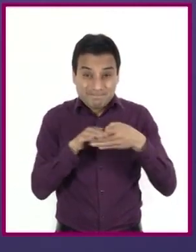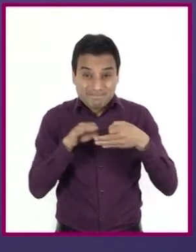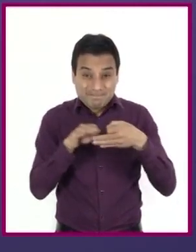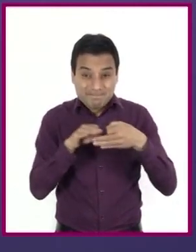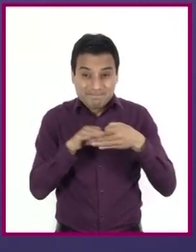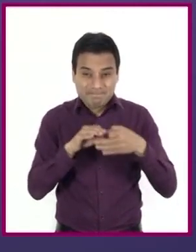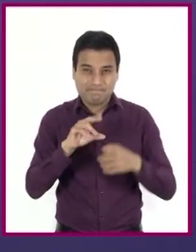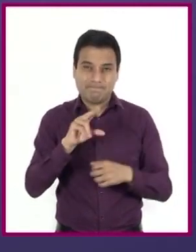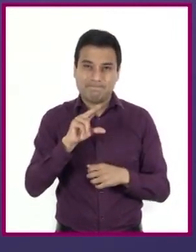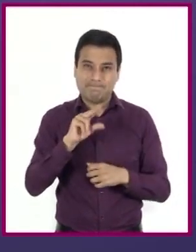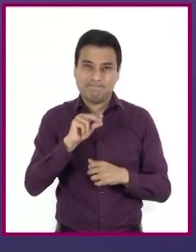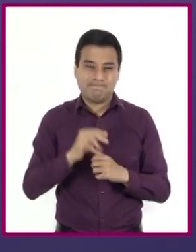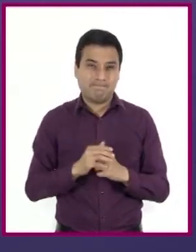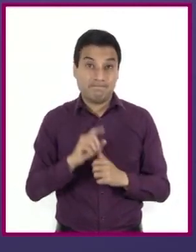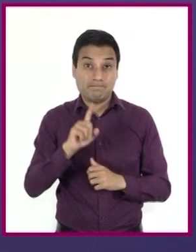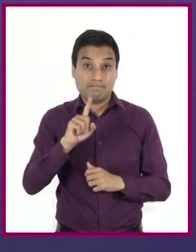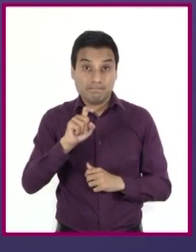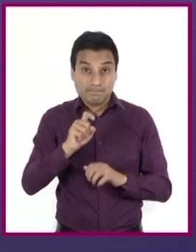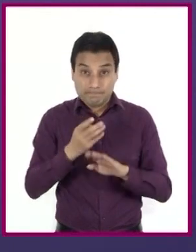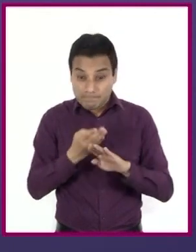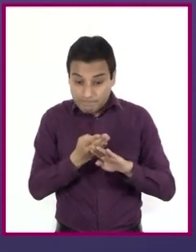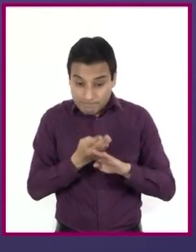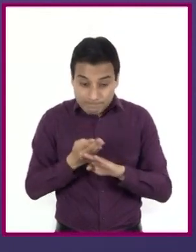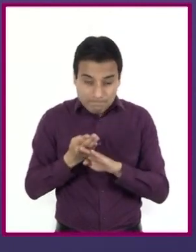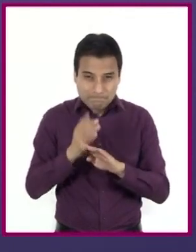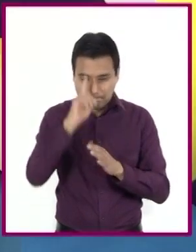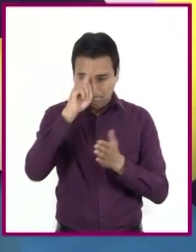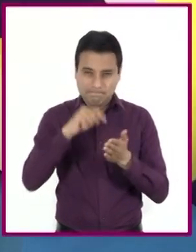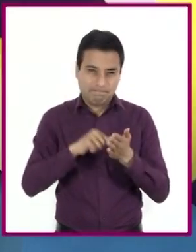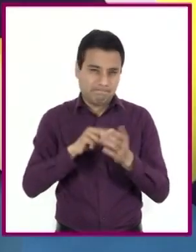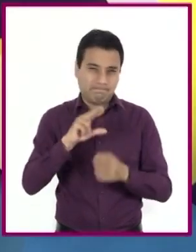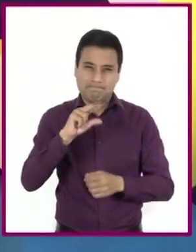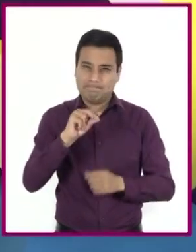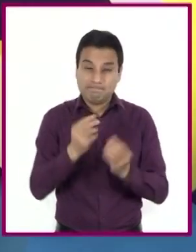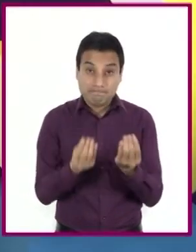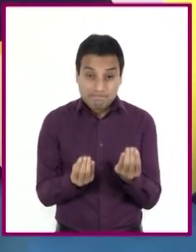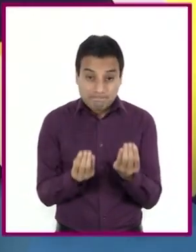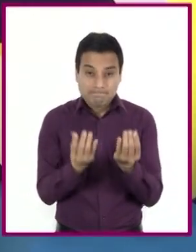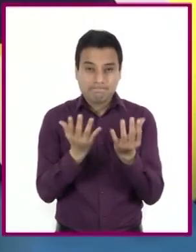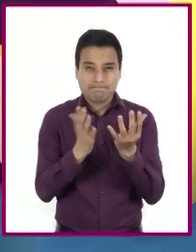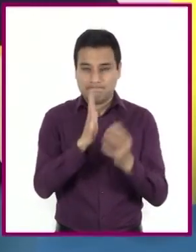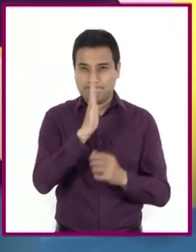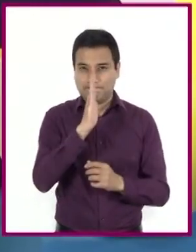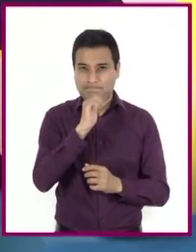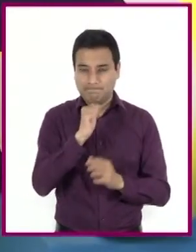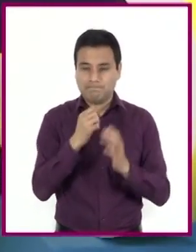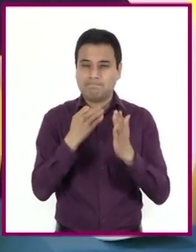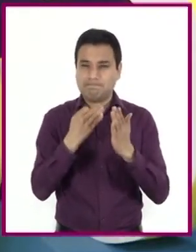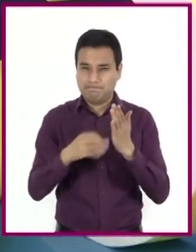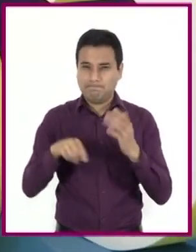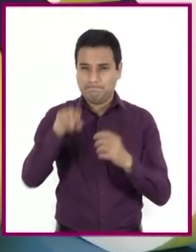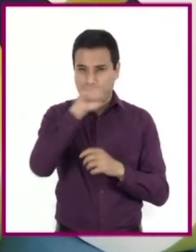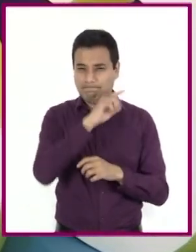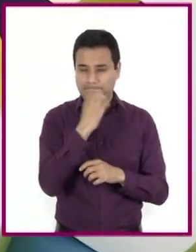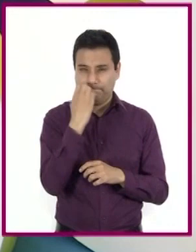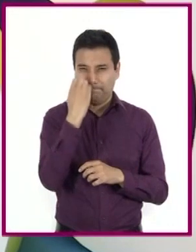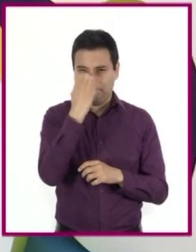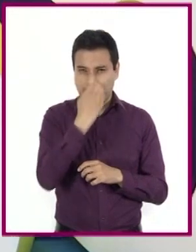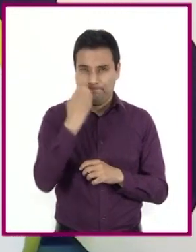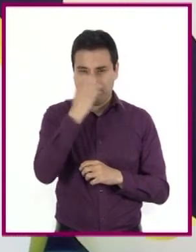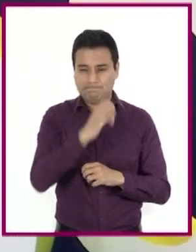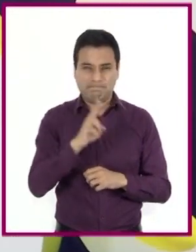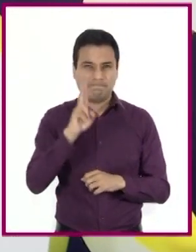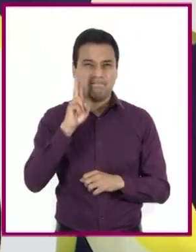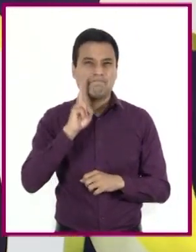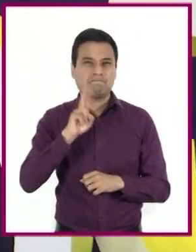el suelo húmedo y conservar los sembradíos. Falta corroborar los resultados de las desviaciones